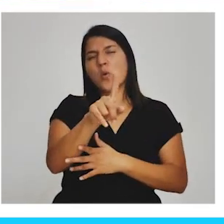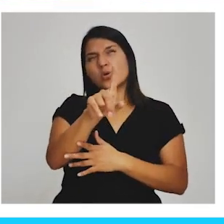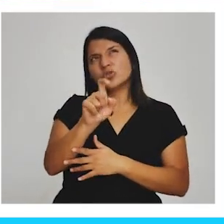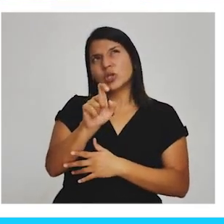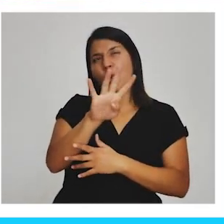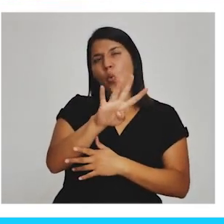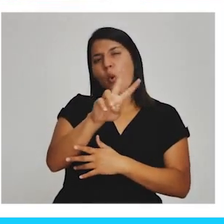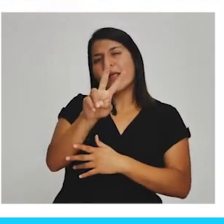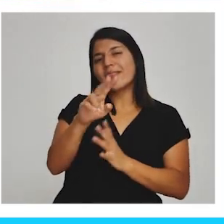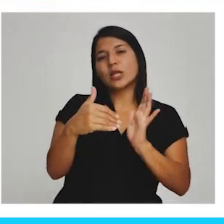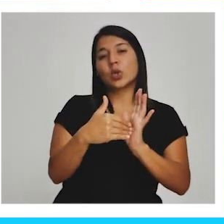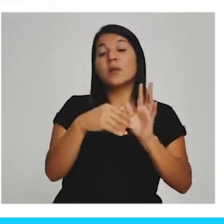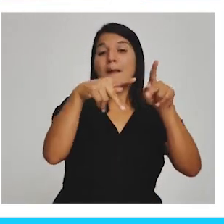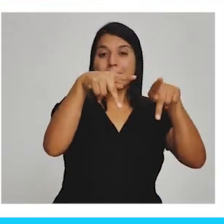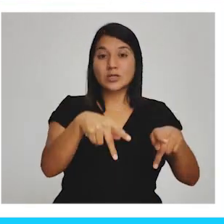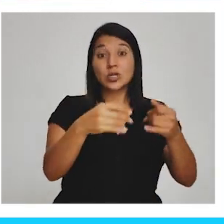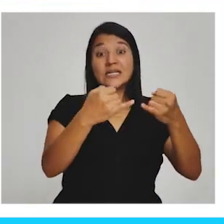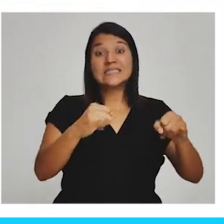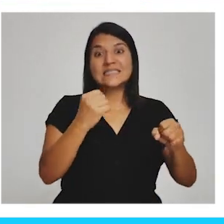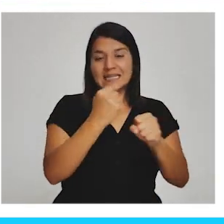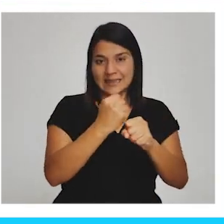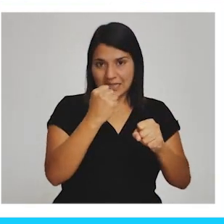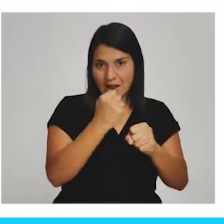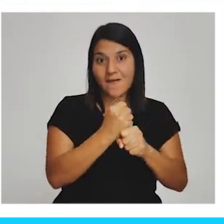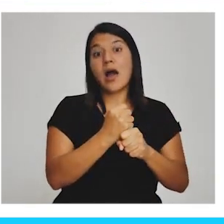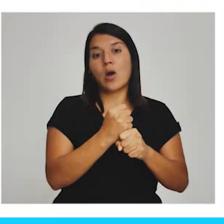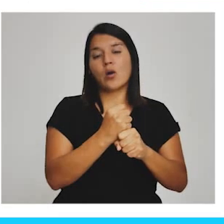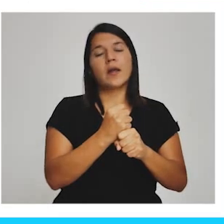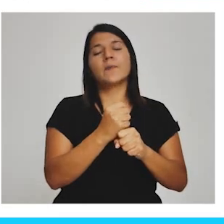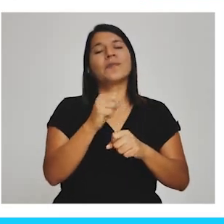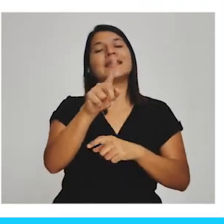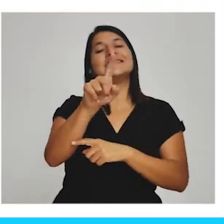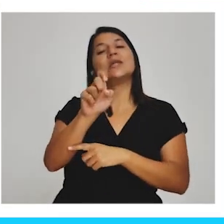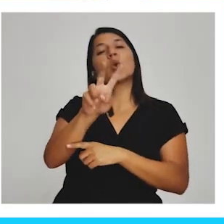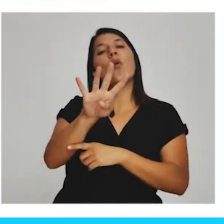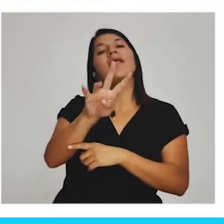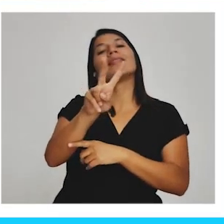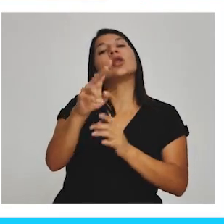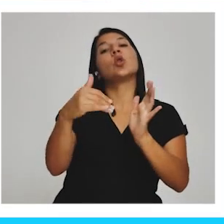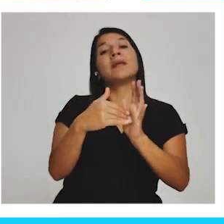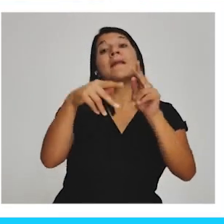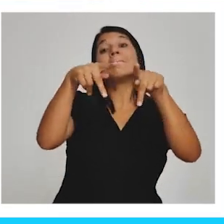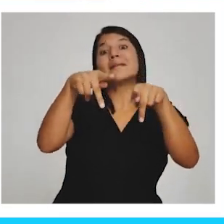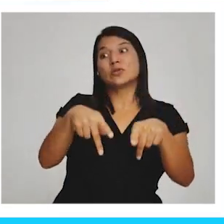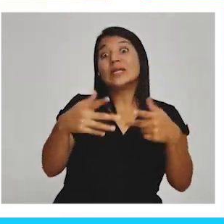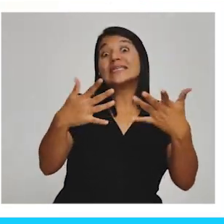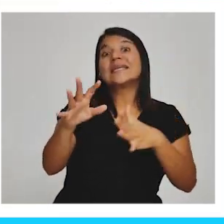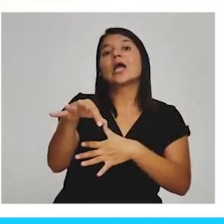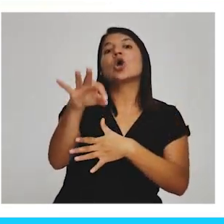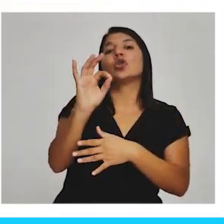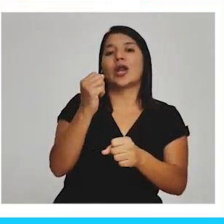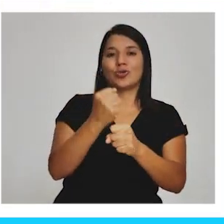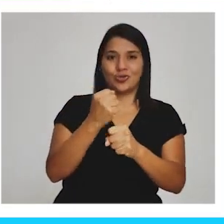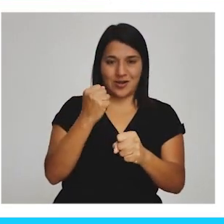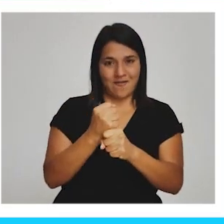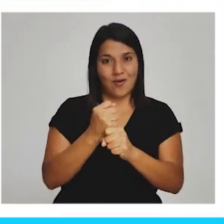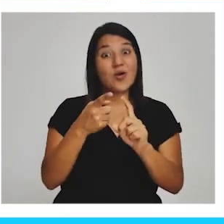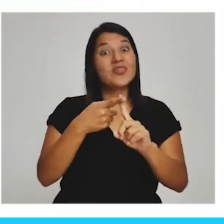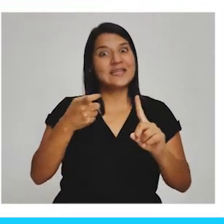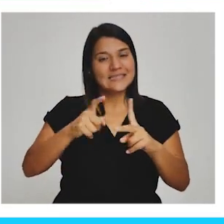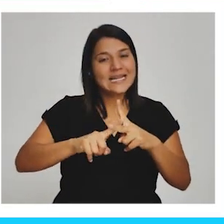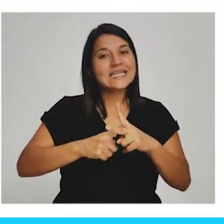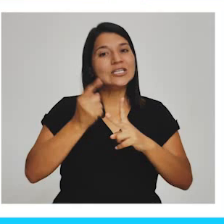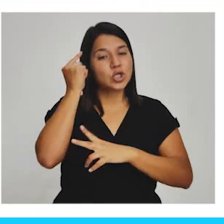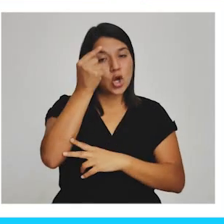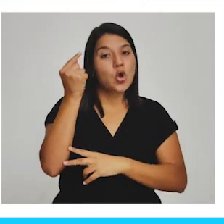142,000 personas desempleadas menos que al inicio de la administración. Y eso es más o menos, además,